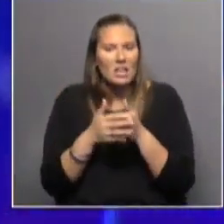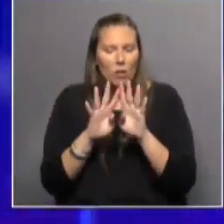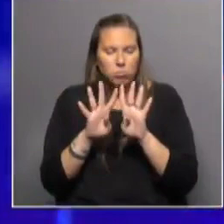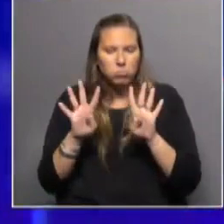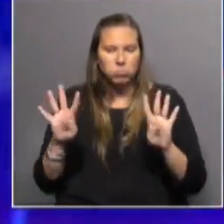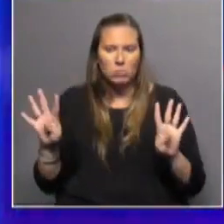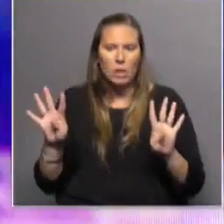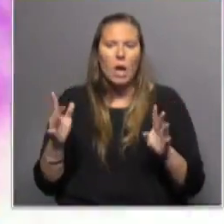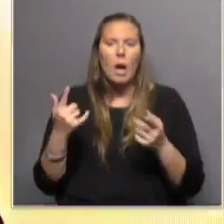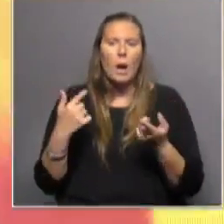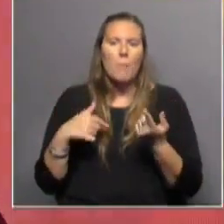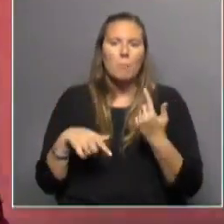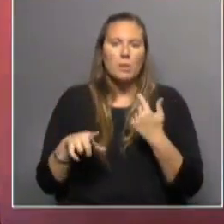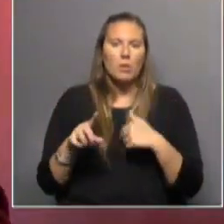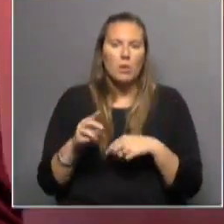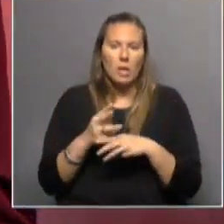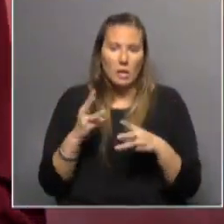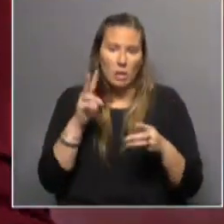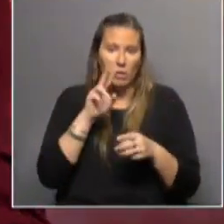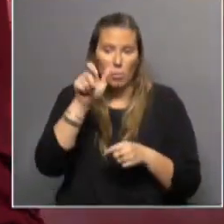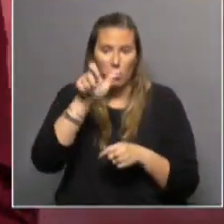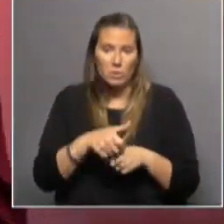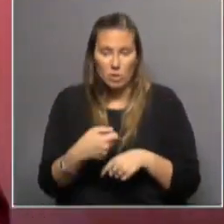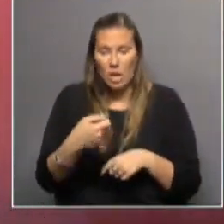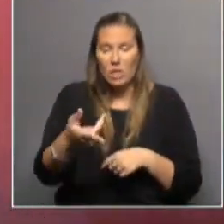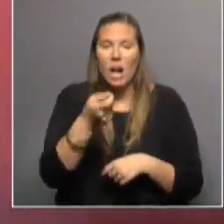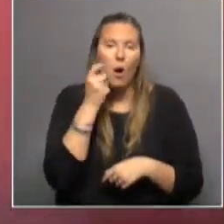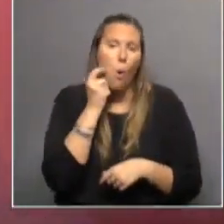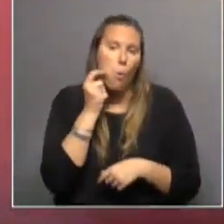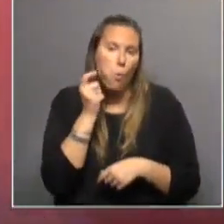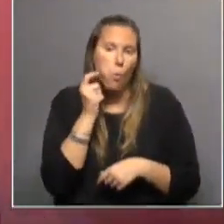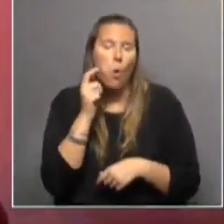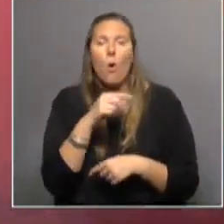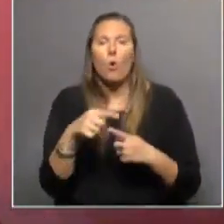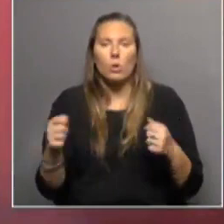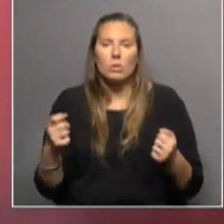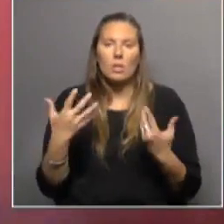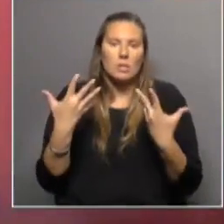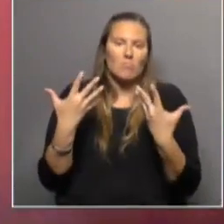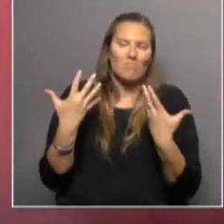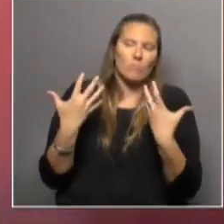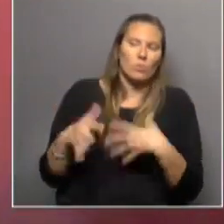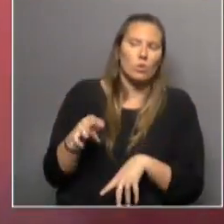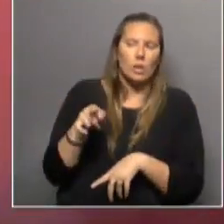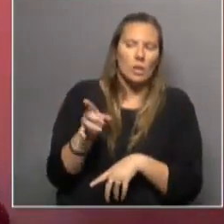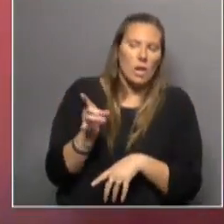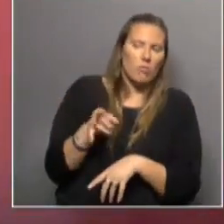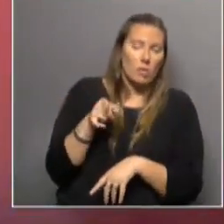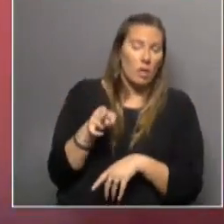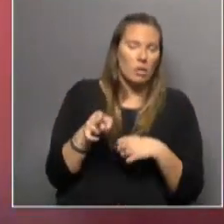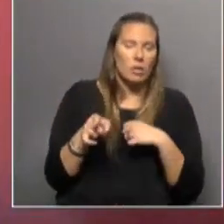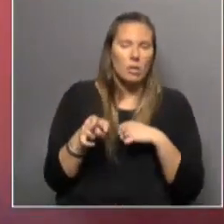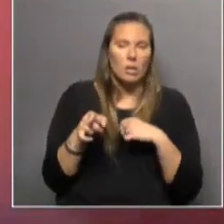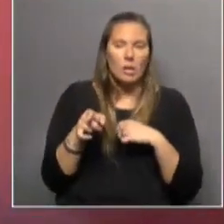alambrado, pero se intentó evitar, realmente vieron, la gente les alcanzaba caramelos, o cosas buenas, se está intentando evitar eso. Pero bueno, el parque